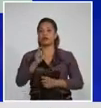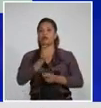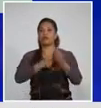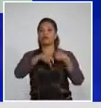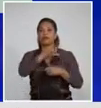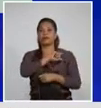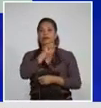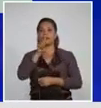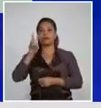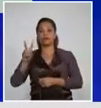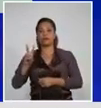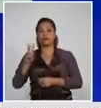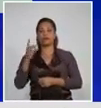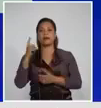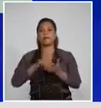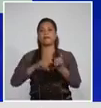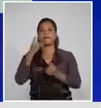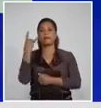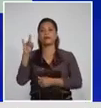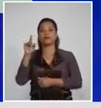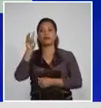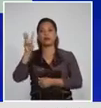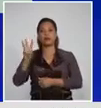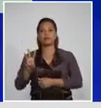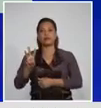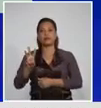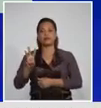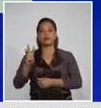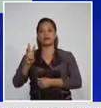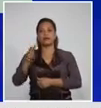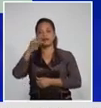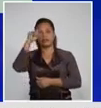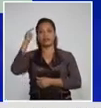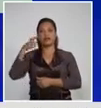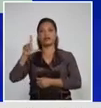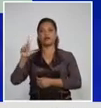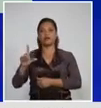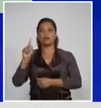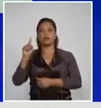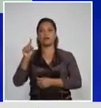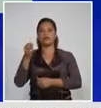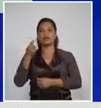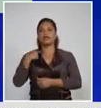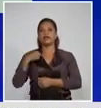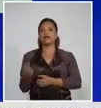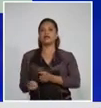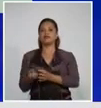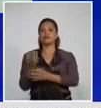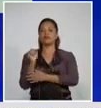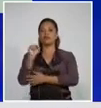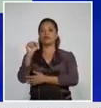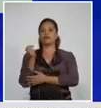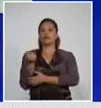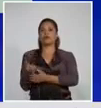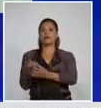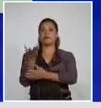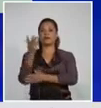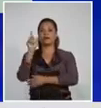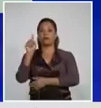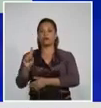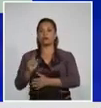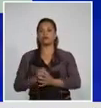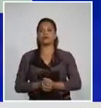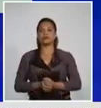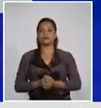12, Palma Soriano con 3 y San Luis y Songolamaya con 1 caso autóctono cada uno. Guantánamo, que